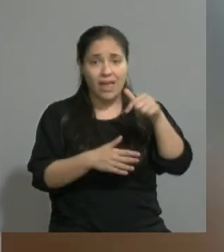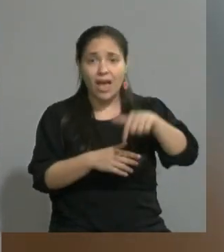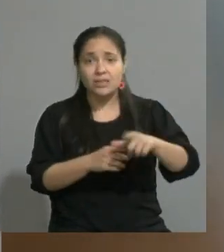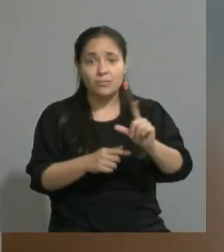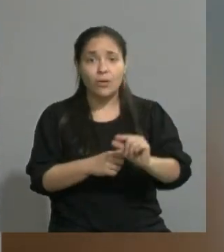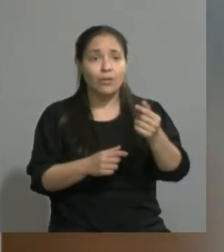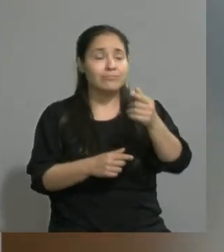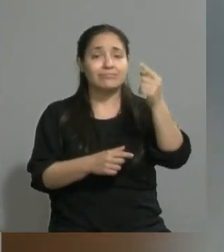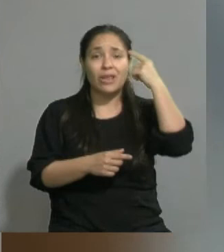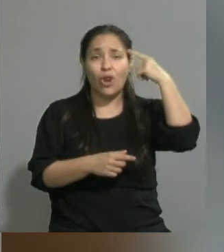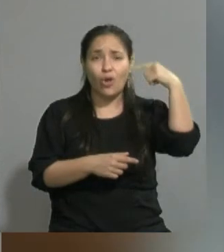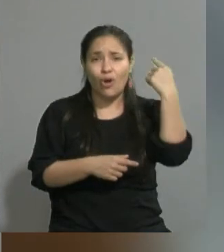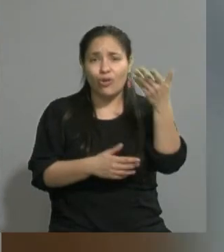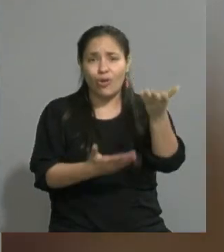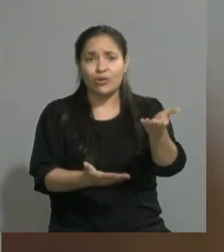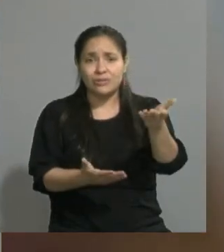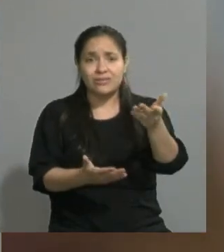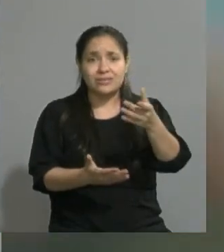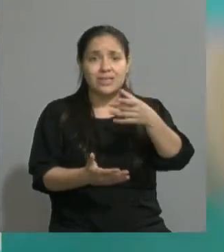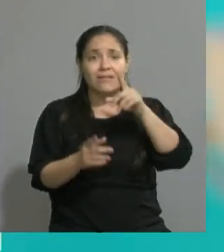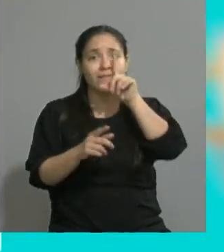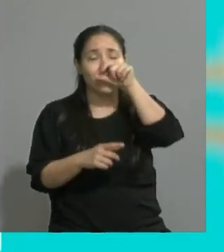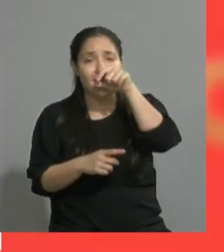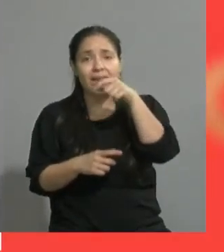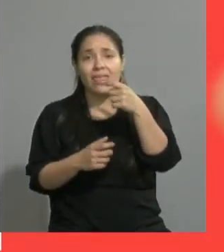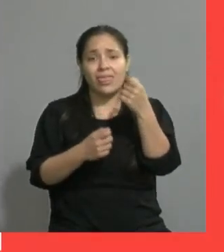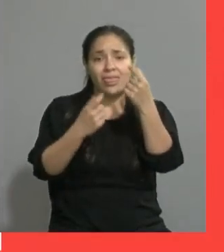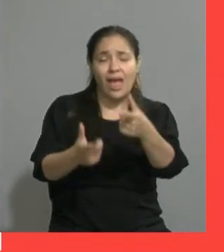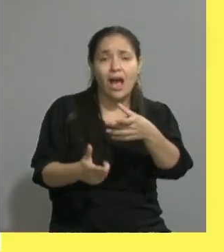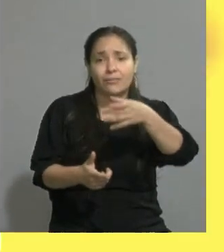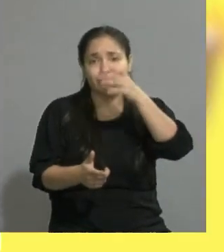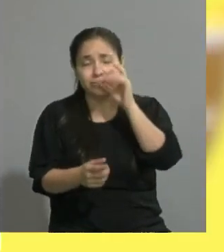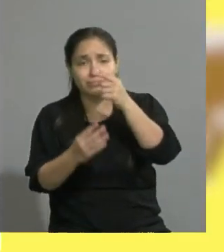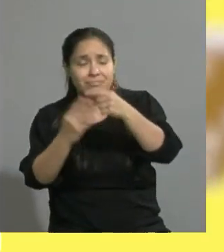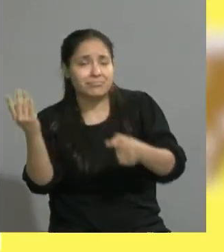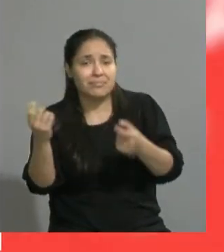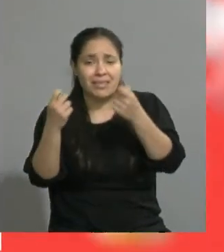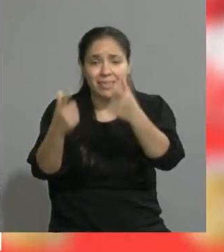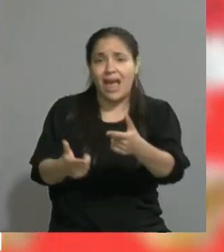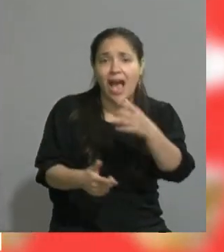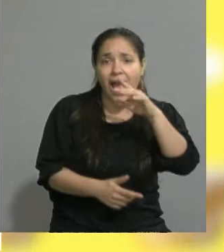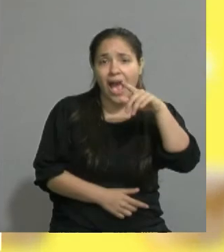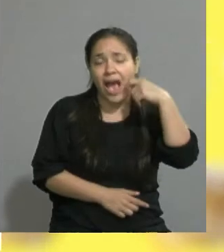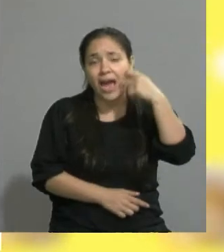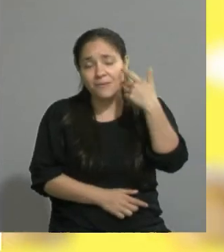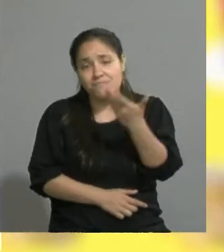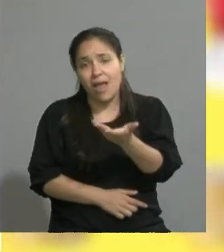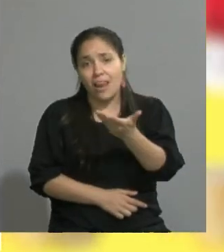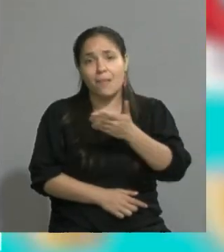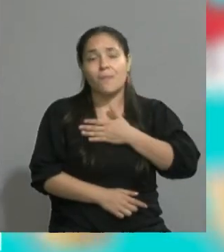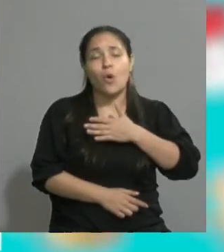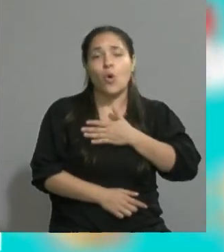estos psicópatas dándole Fernet o un detergente y no sé qué otra cosa a ese pobre